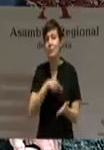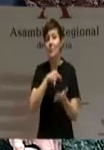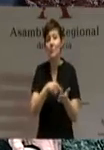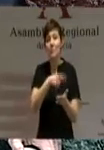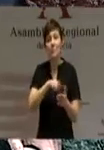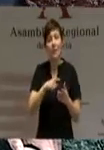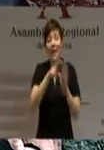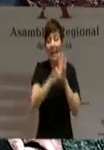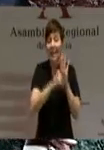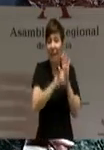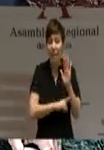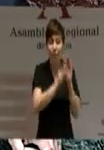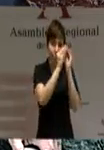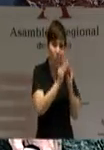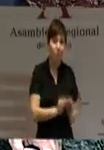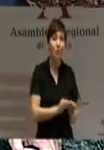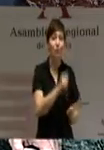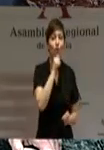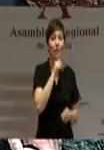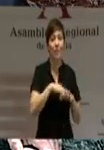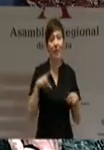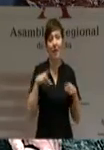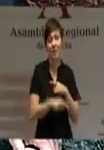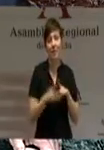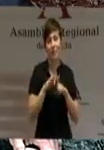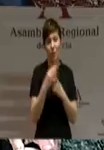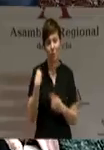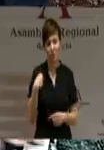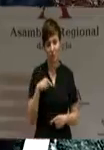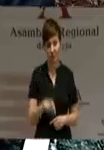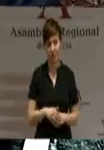reglamento que prevé precisamente la ley de renta básica.